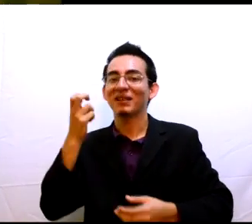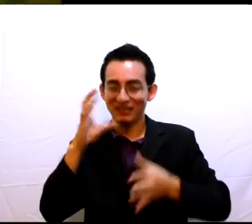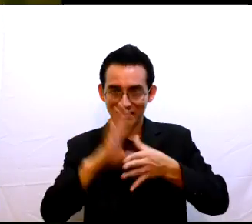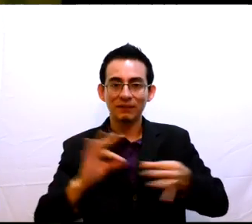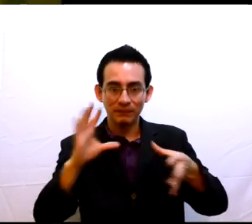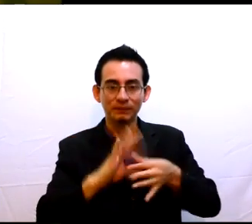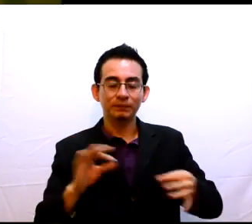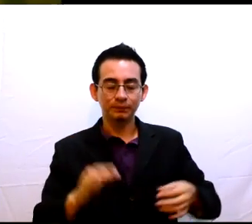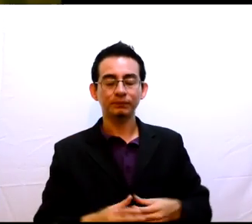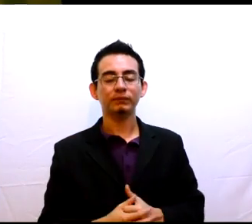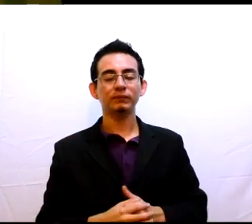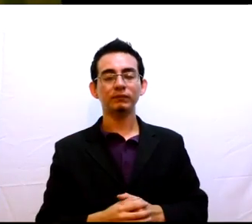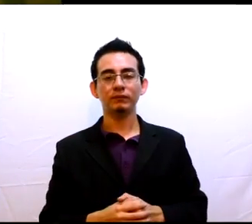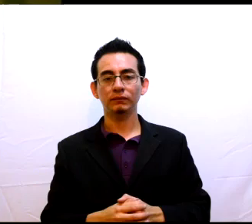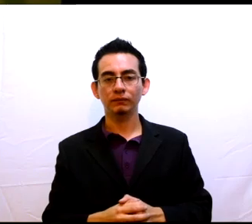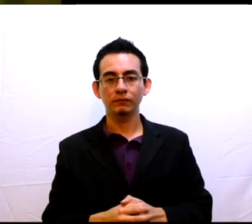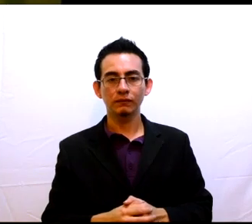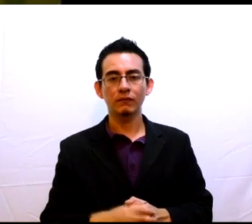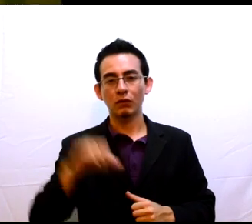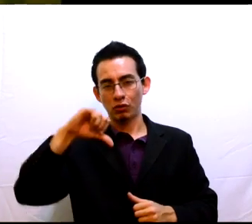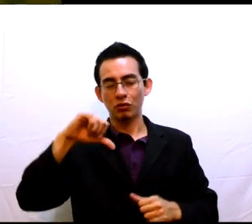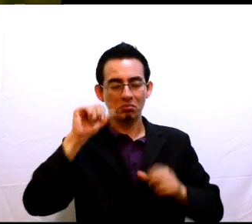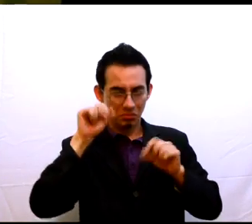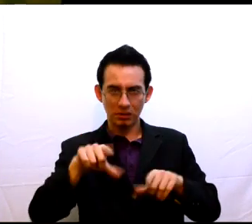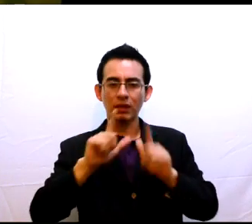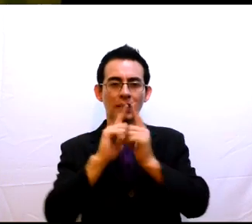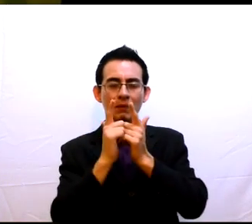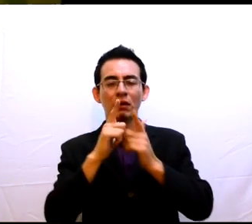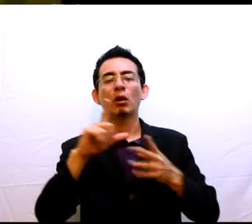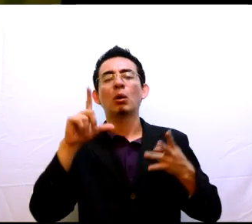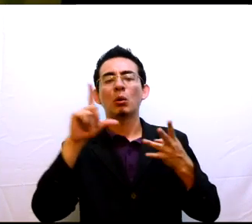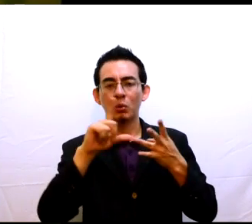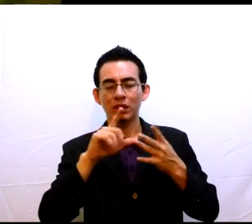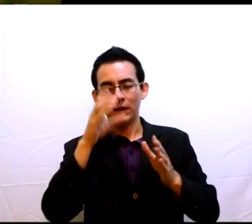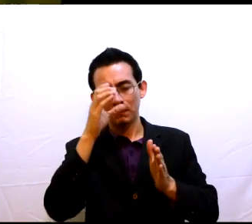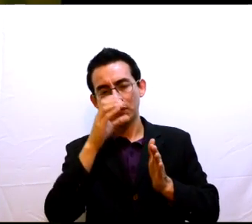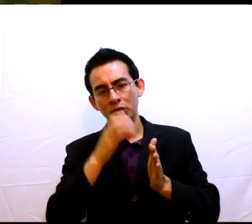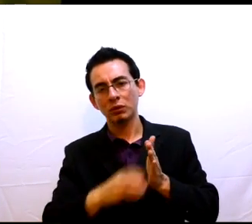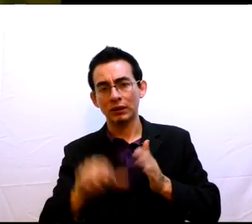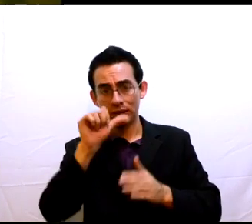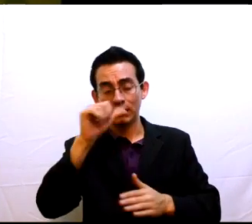para nosotros estamos en lucas 16 9